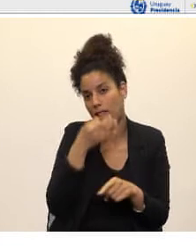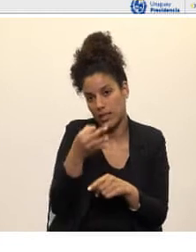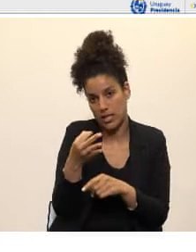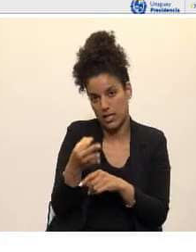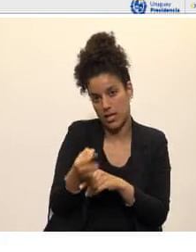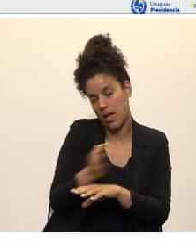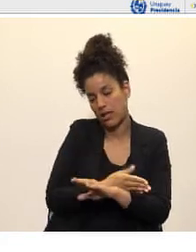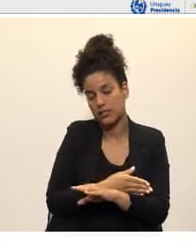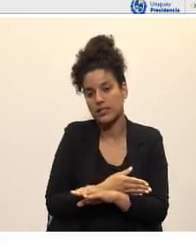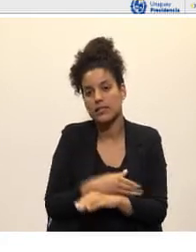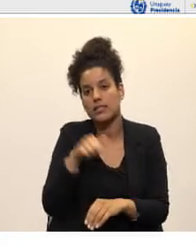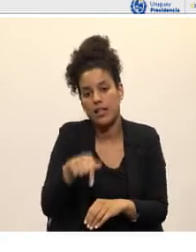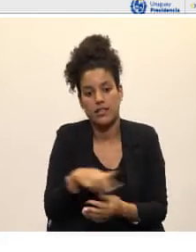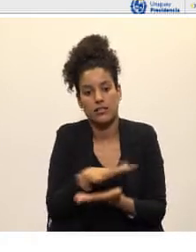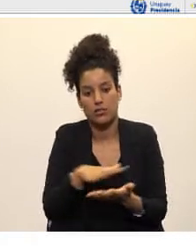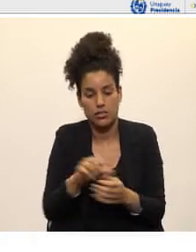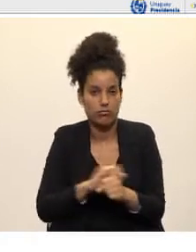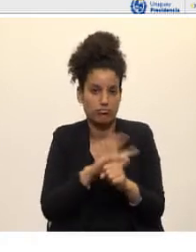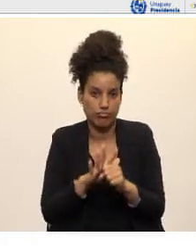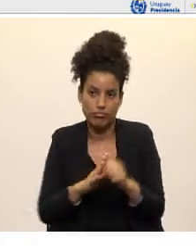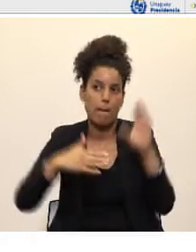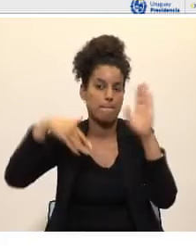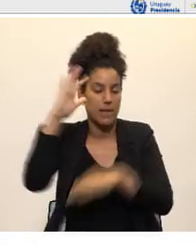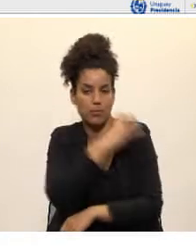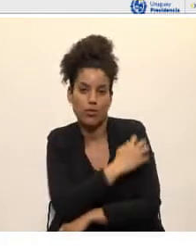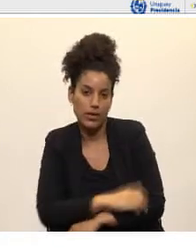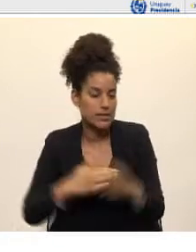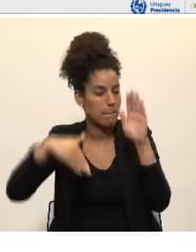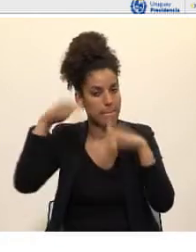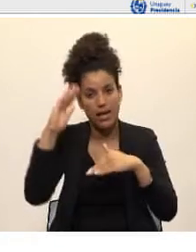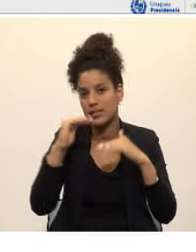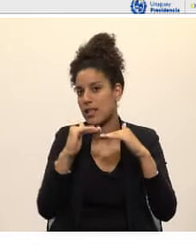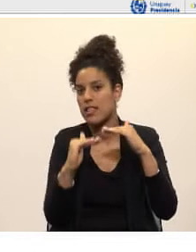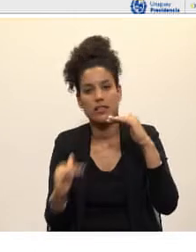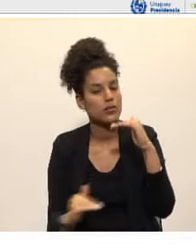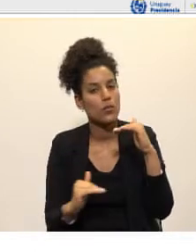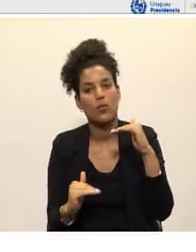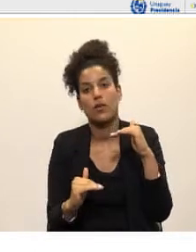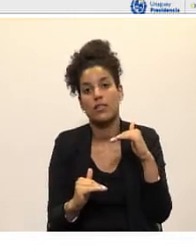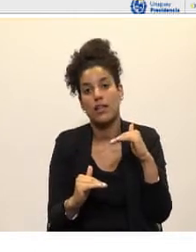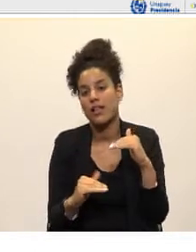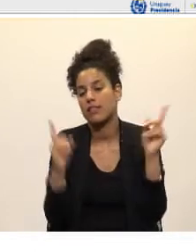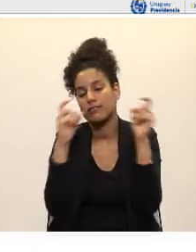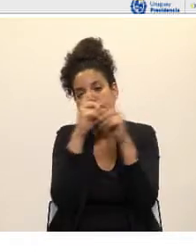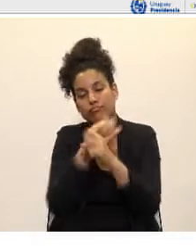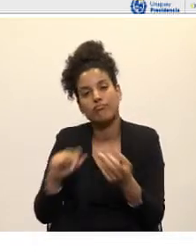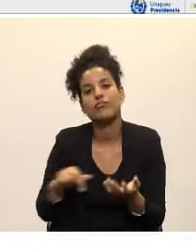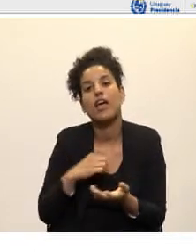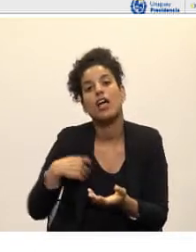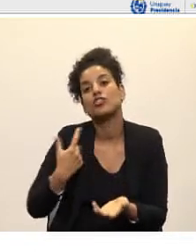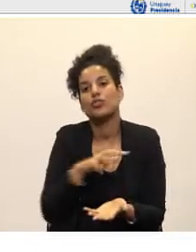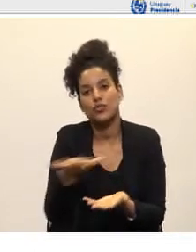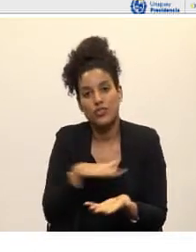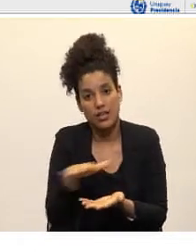escenarios pandémicos con aumento de la pobreza, de la desigualdad, todas las dificultades sociales que se están